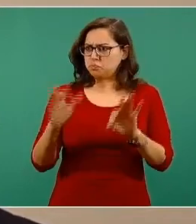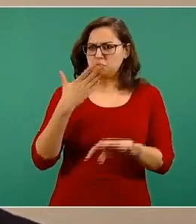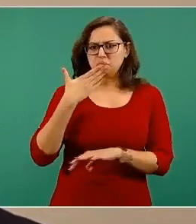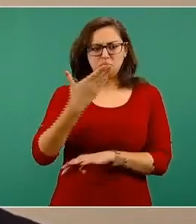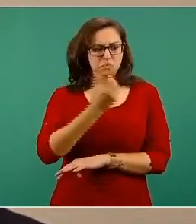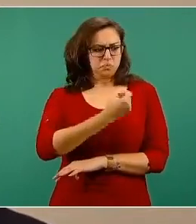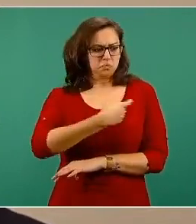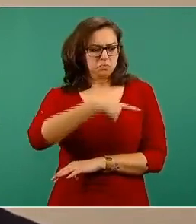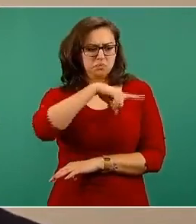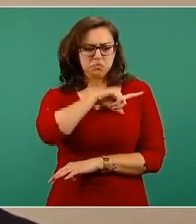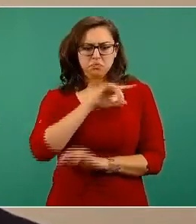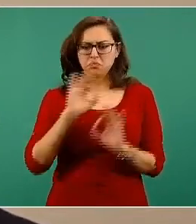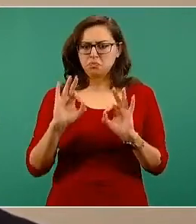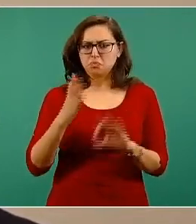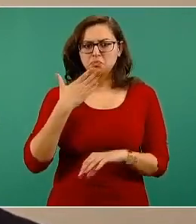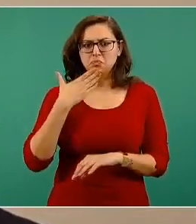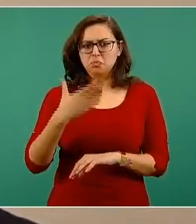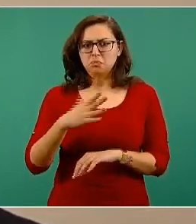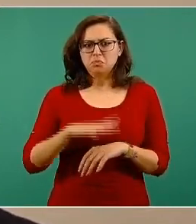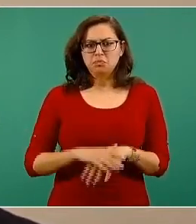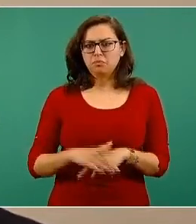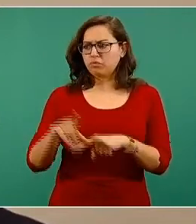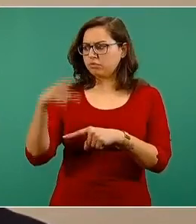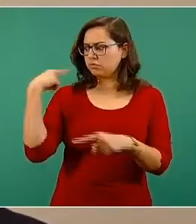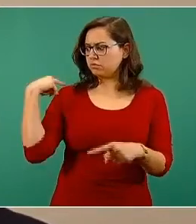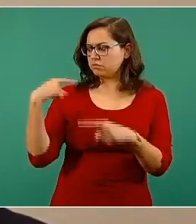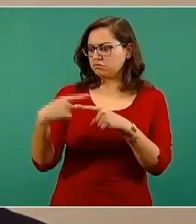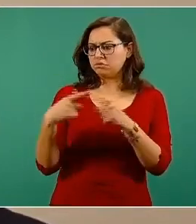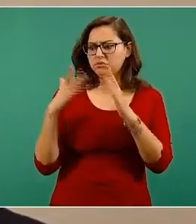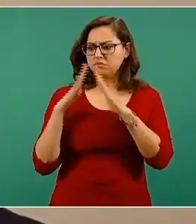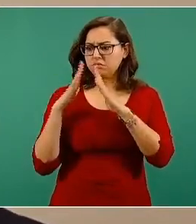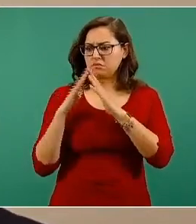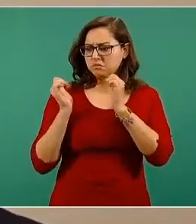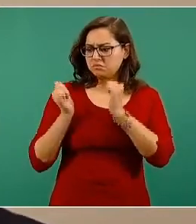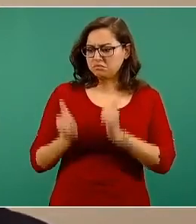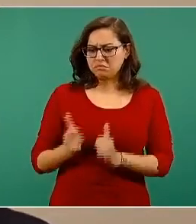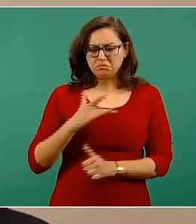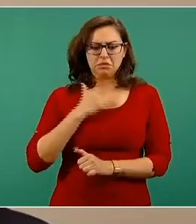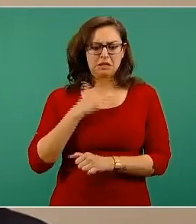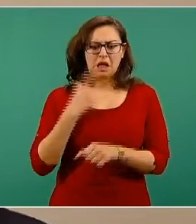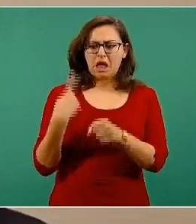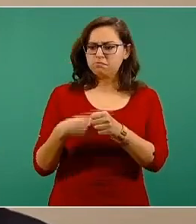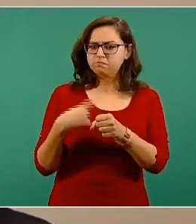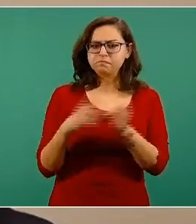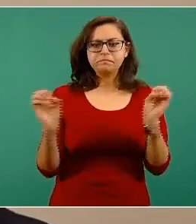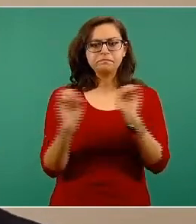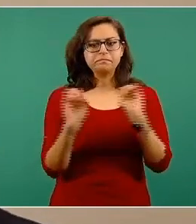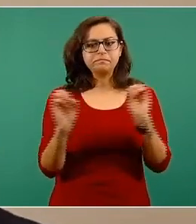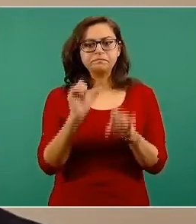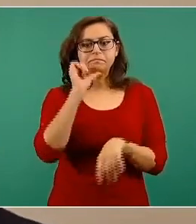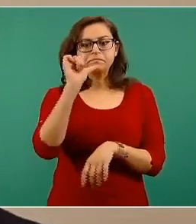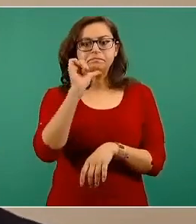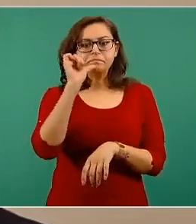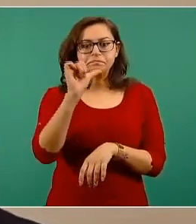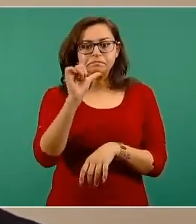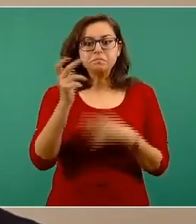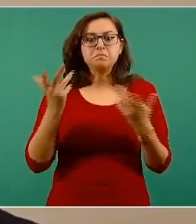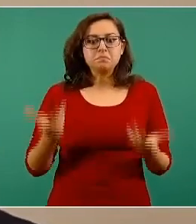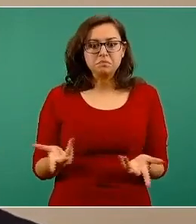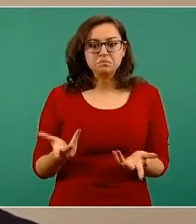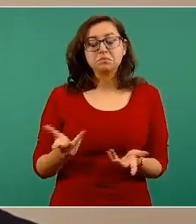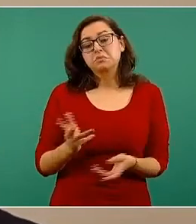salud, me he mantenido asintomático durante todo mi resguardo domiciliario. cuando cumpla con el